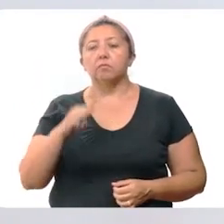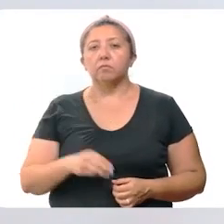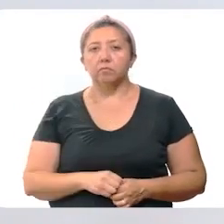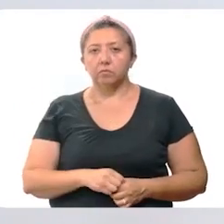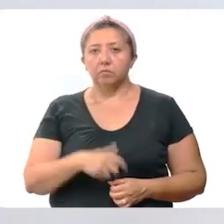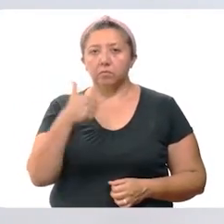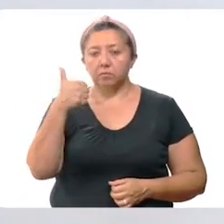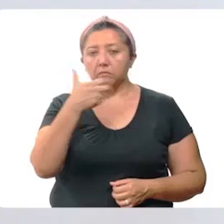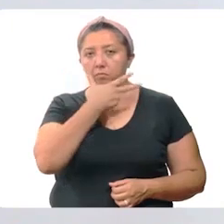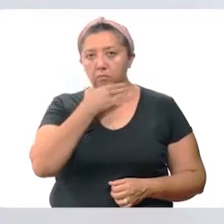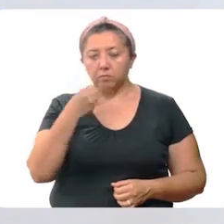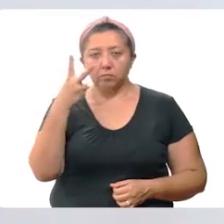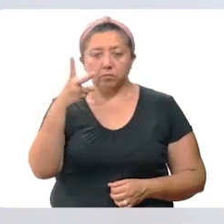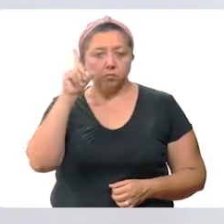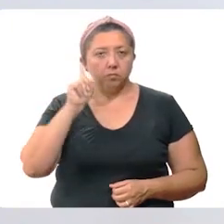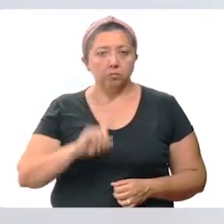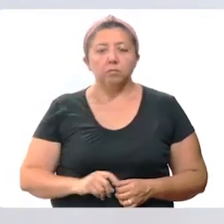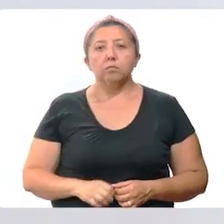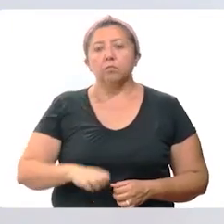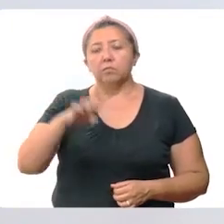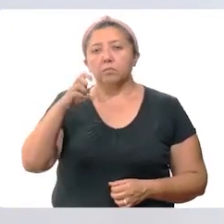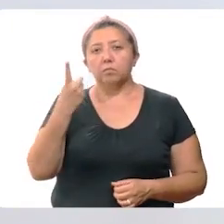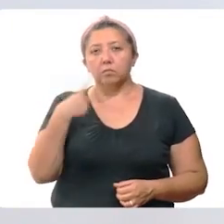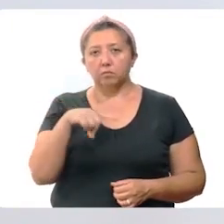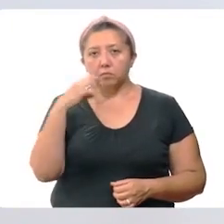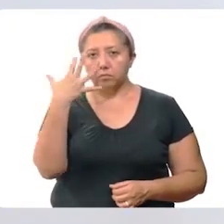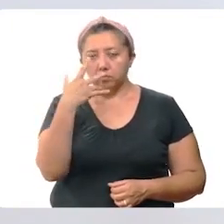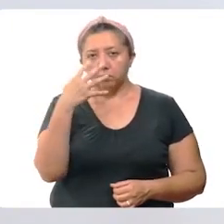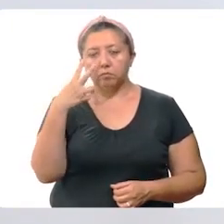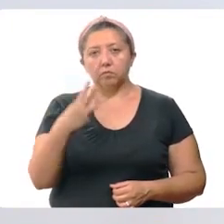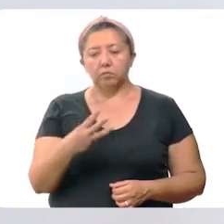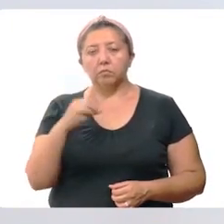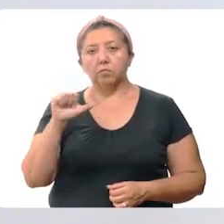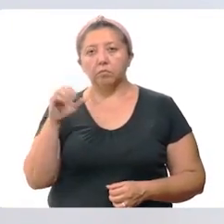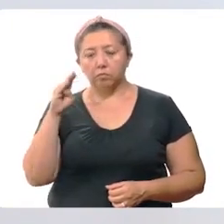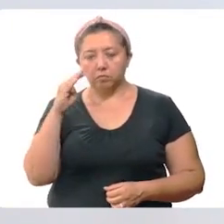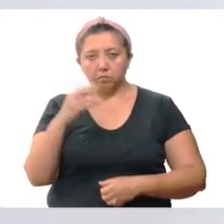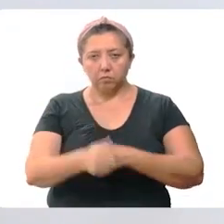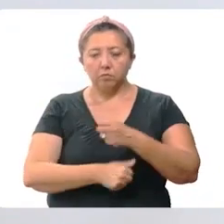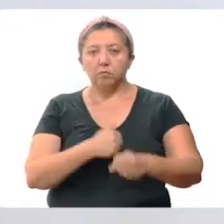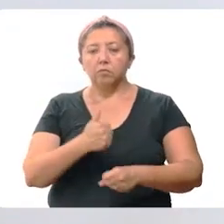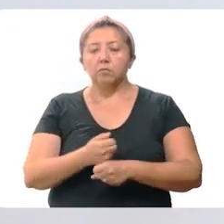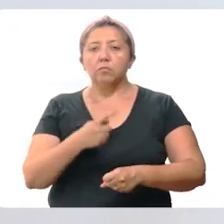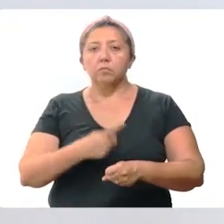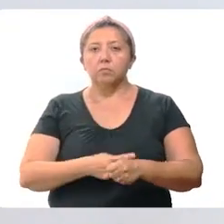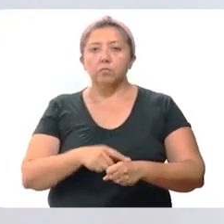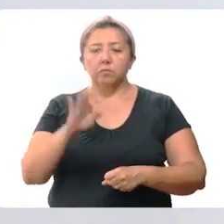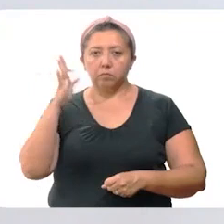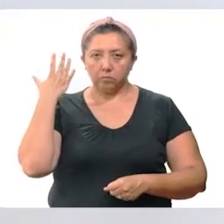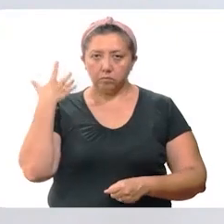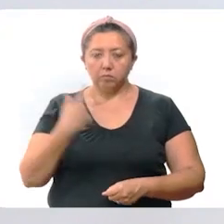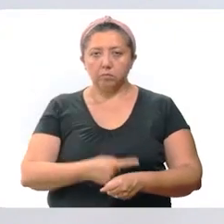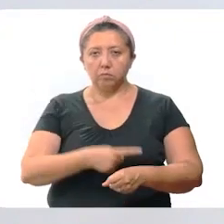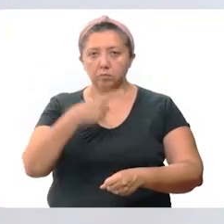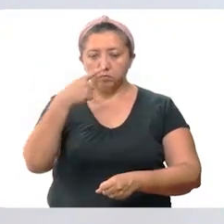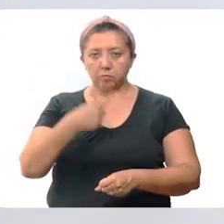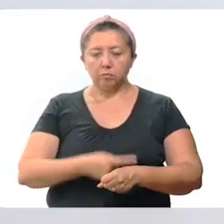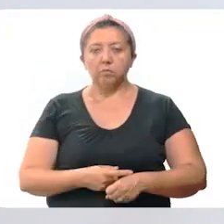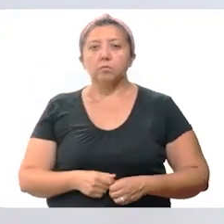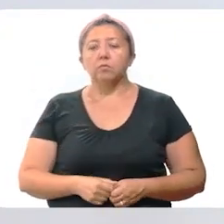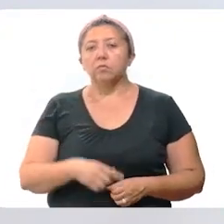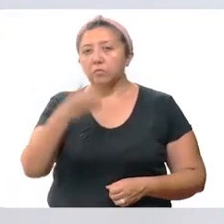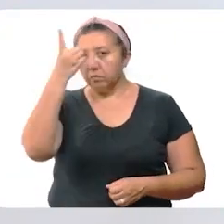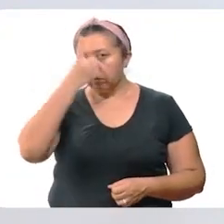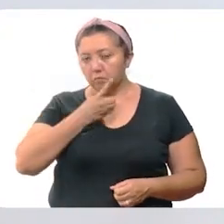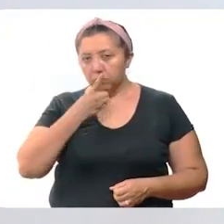Se trata de 6 hombres y 2 mujeres con un rango de edad de 53 a 90 años. Sus principales enfermedades fueron hipertensión